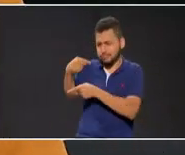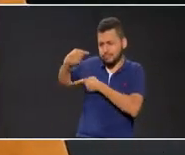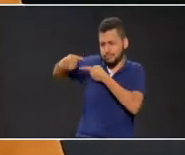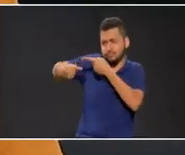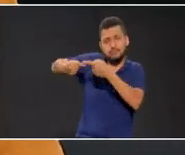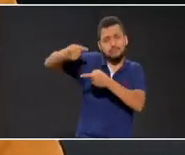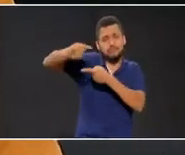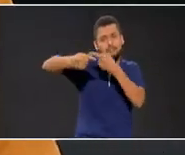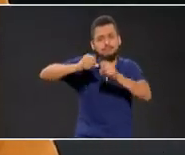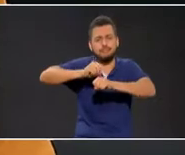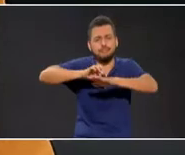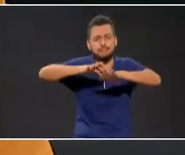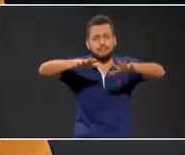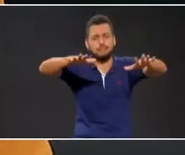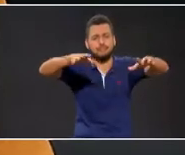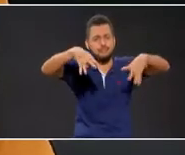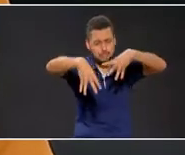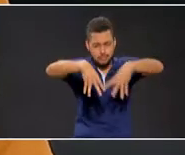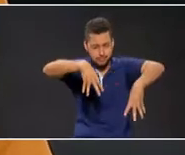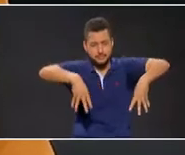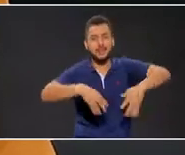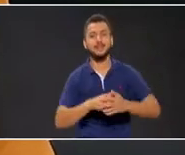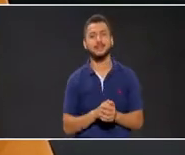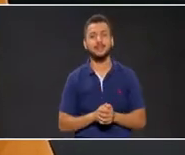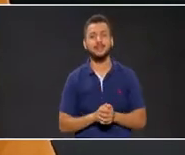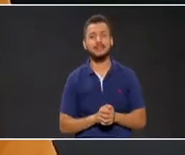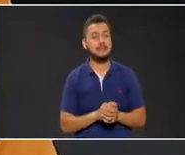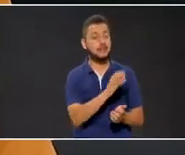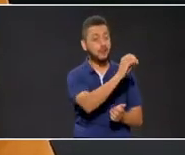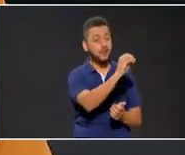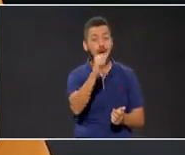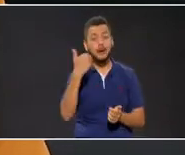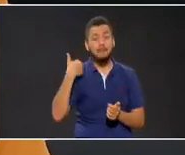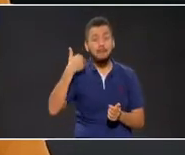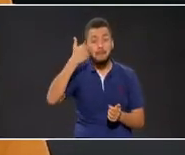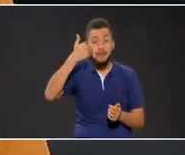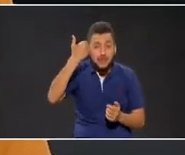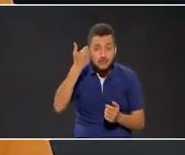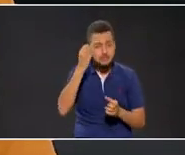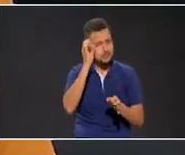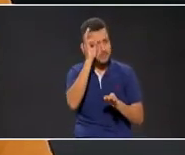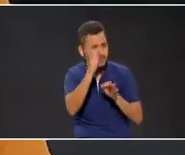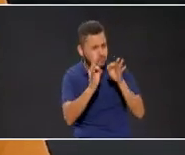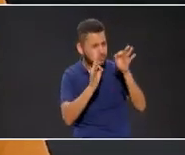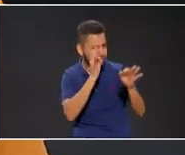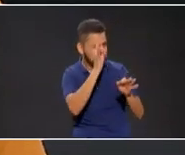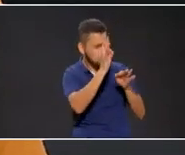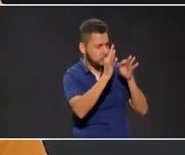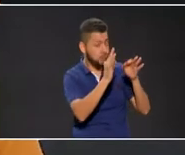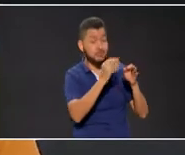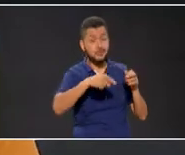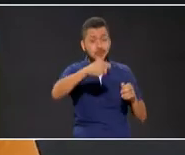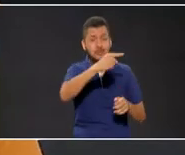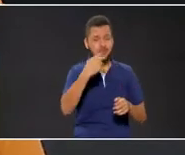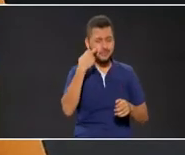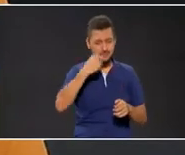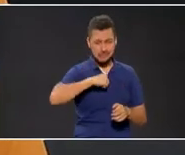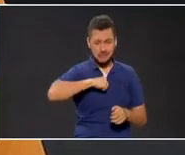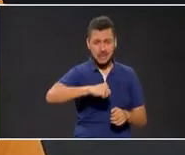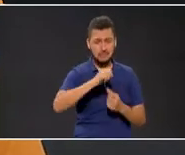ellos se debe tener un especial cuidado y protección de sus derechos vamos a implementar el